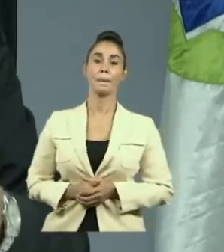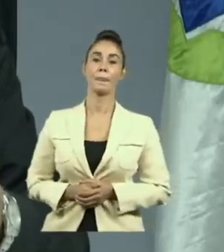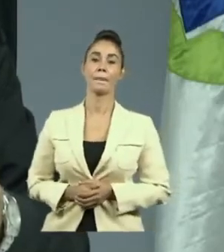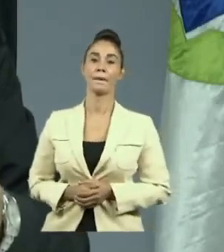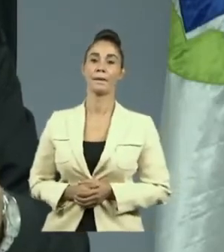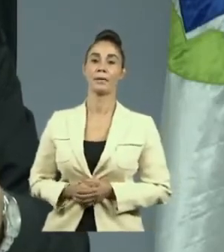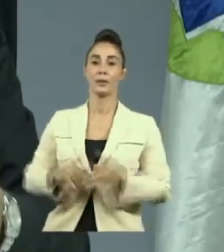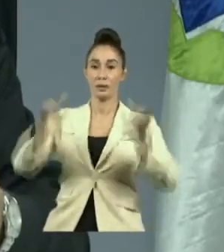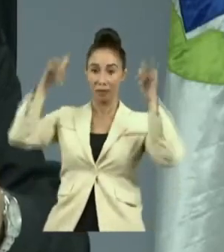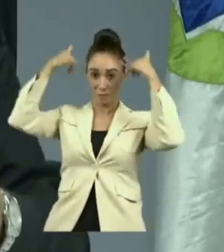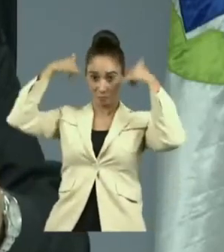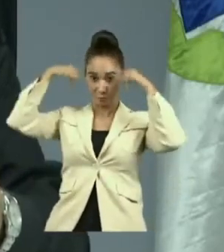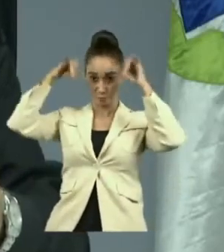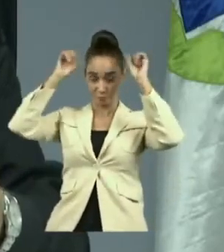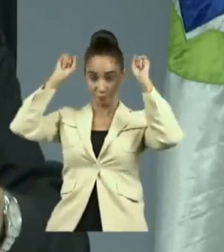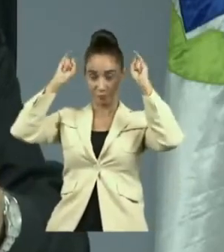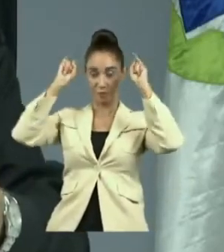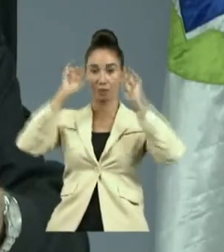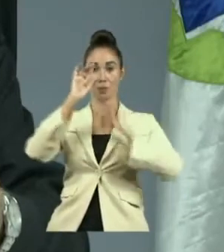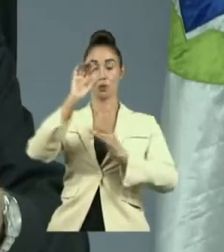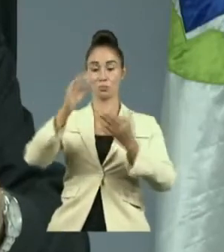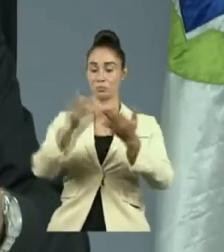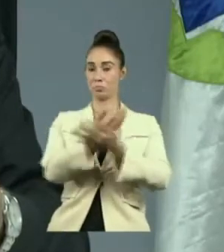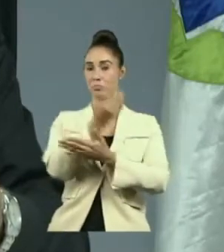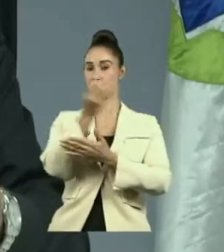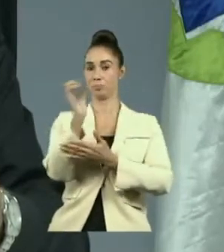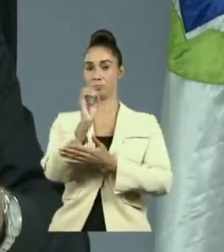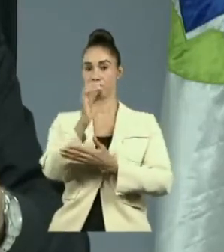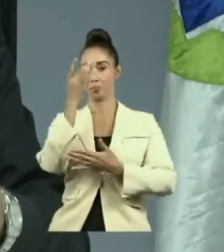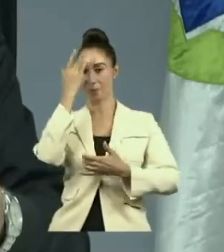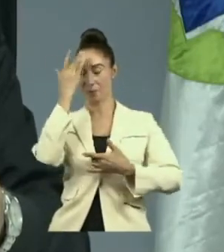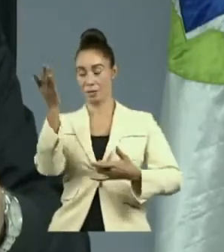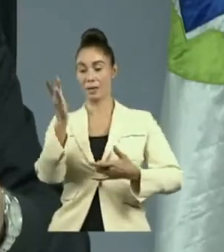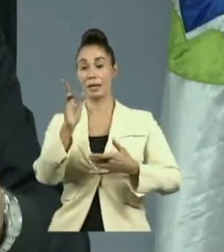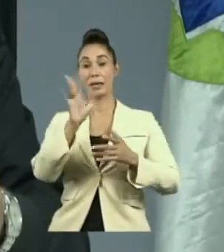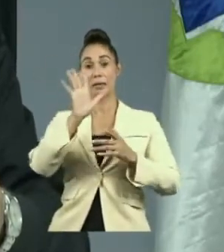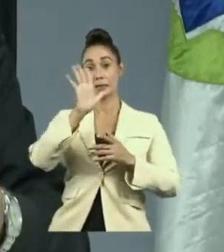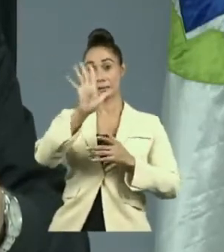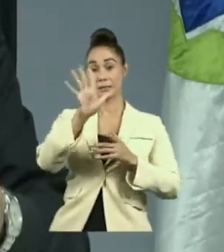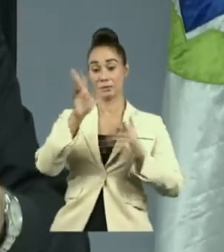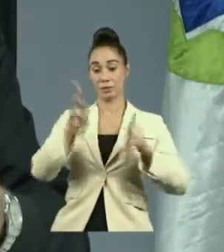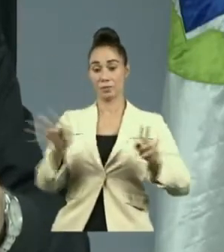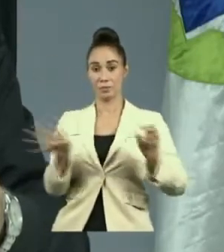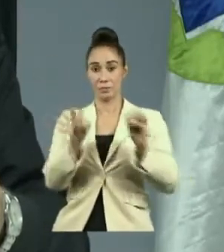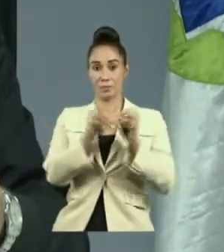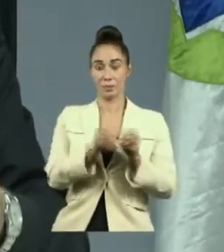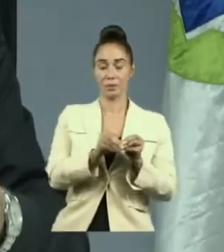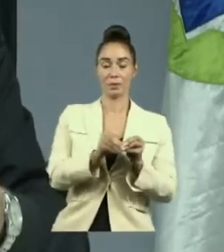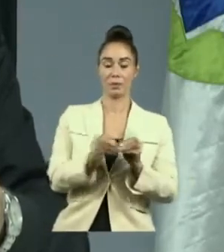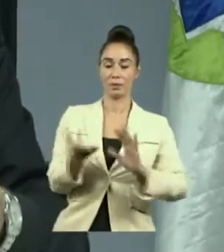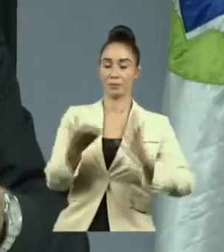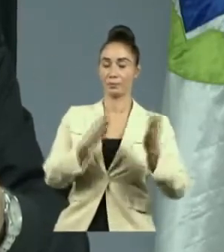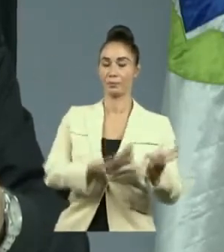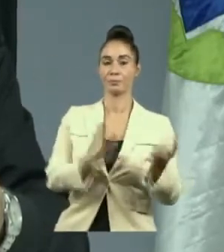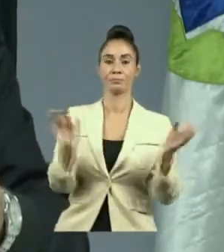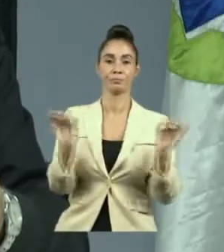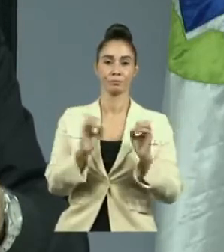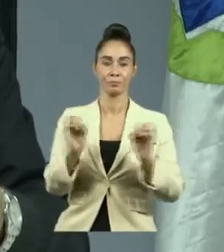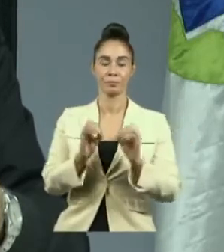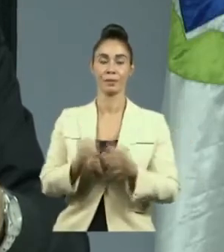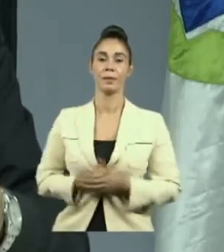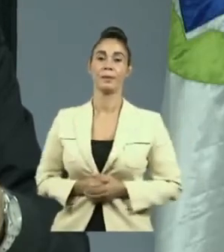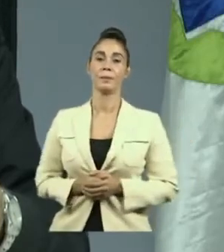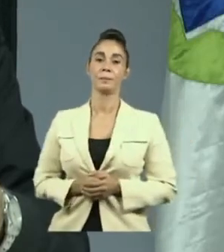el 60 caso nuevo 5 acumula 20 fallecimientos